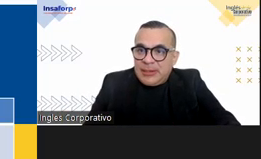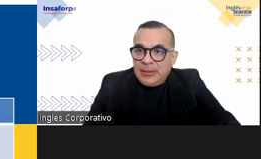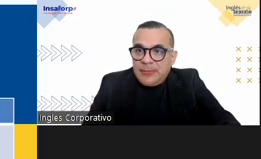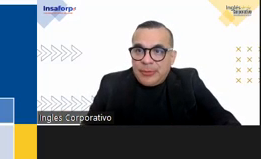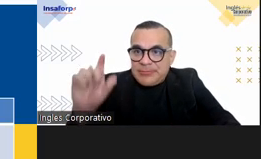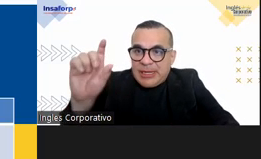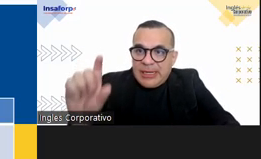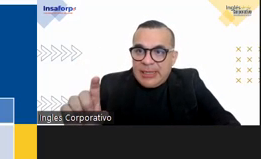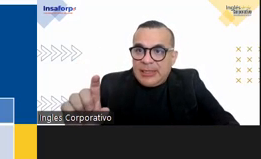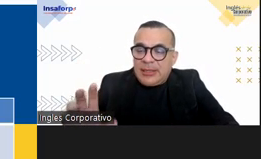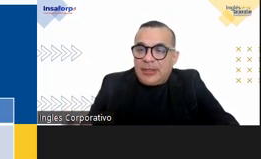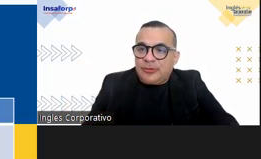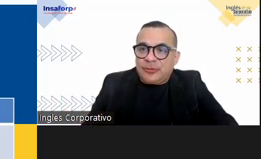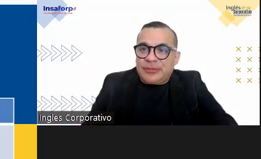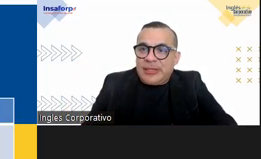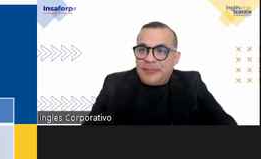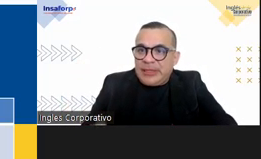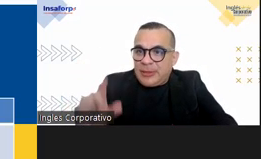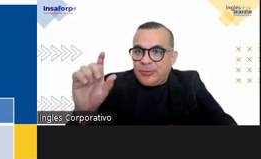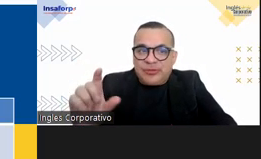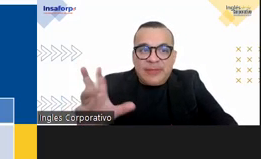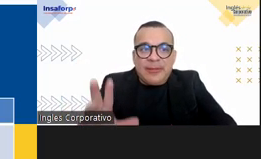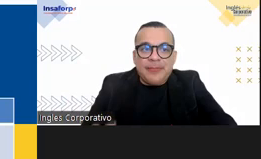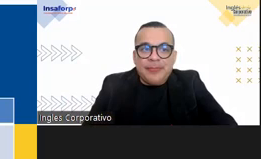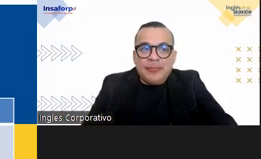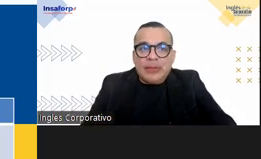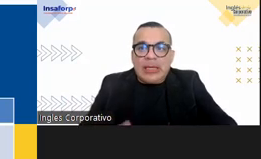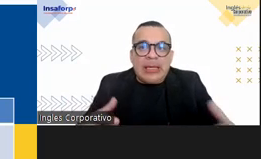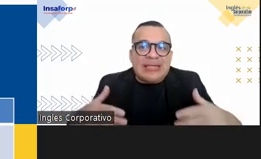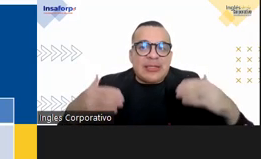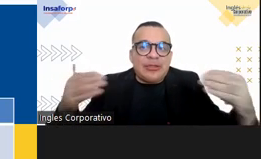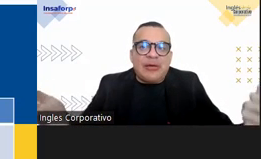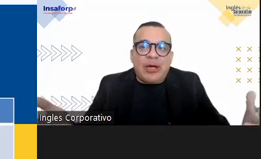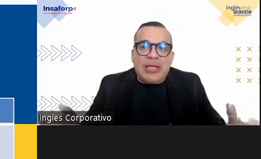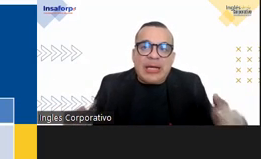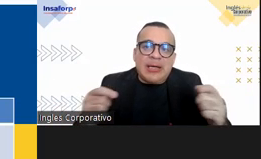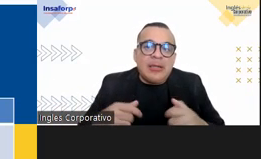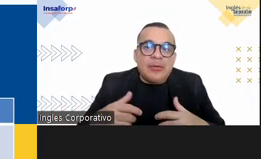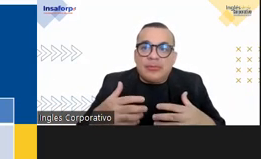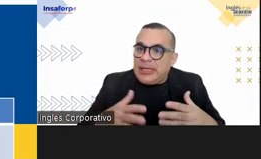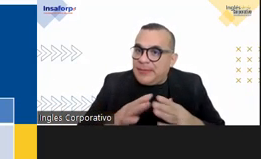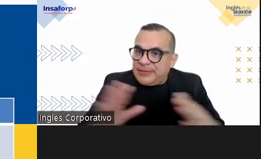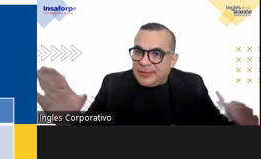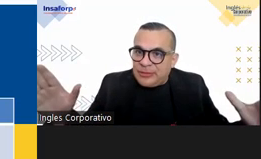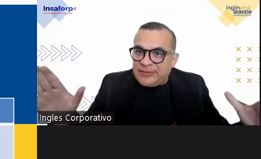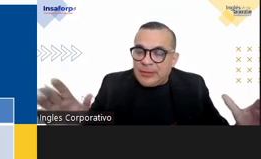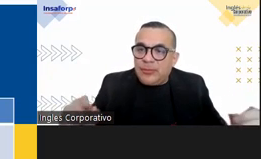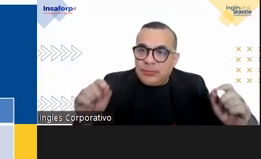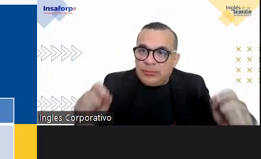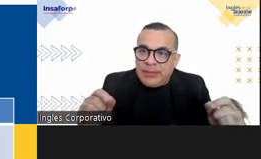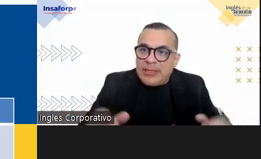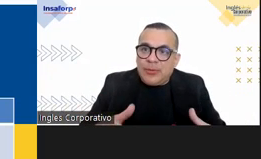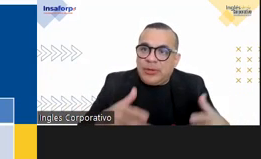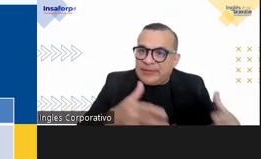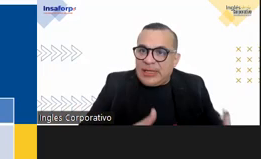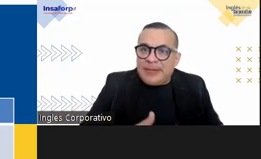de medir? Pues bajar el costo, ¿verdad? Del combustible. ¿Hasta dónde vamos a llegar? Únicamente se va a utilizar